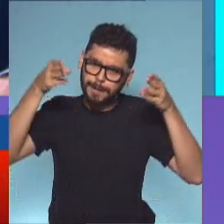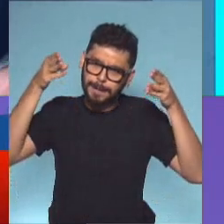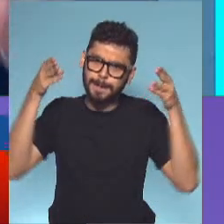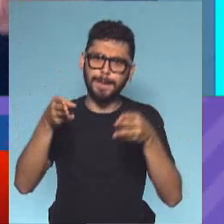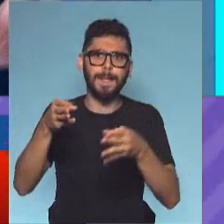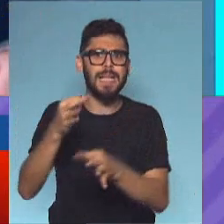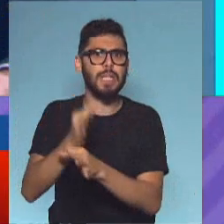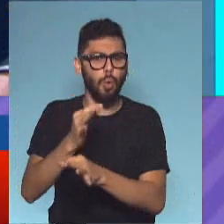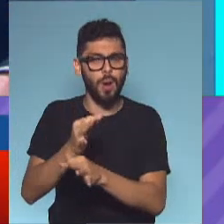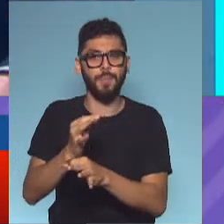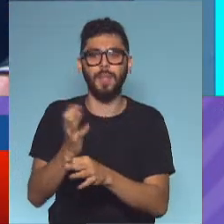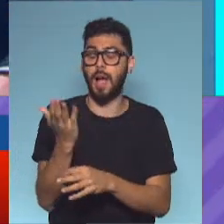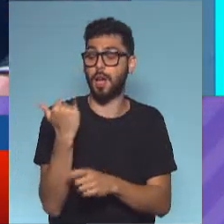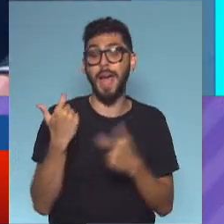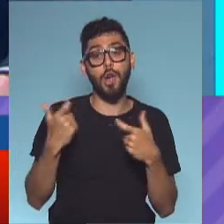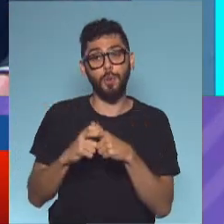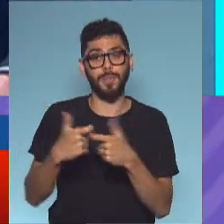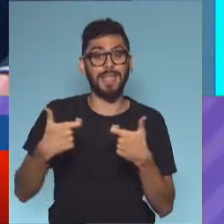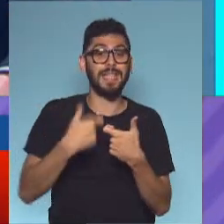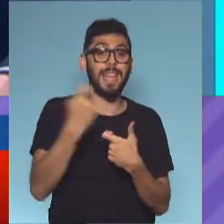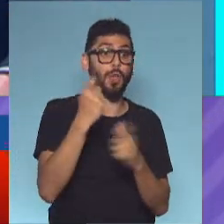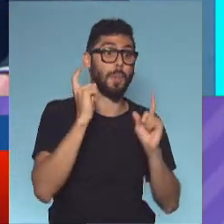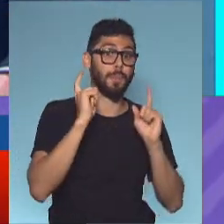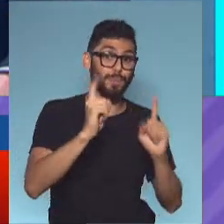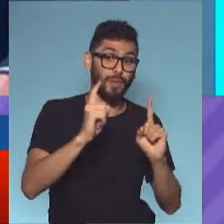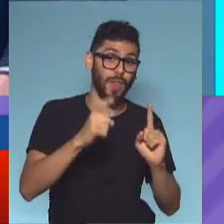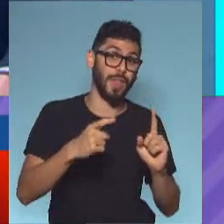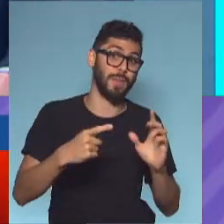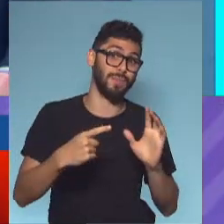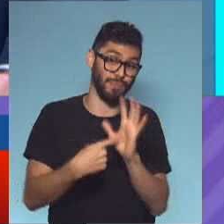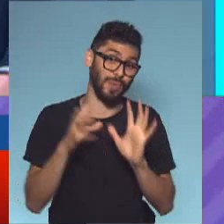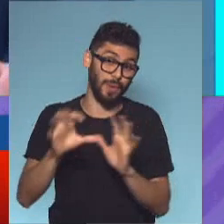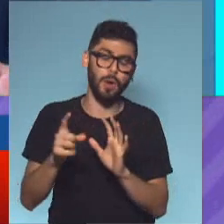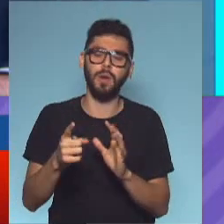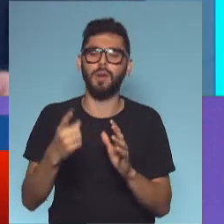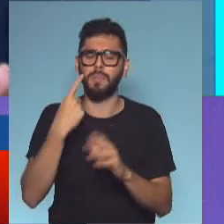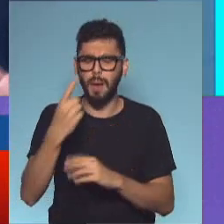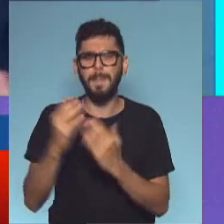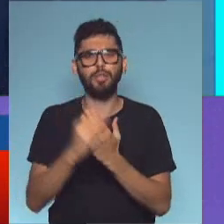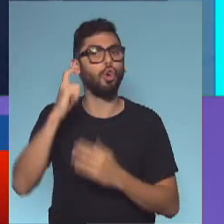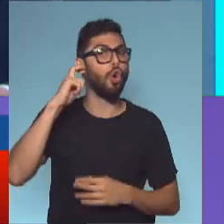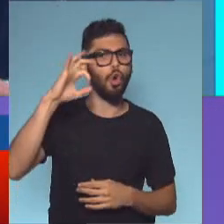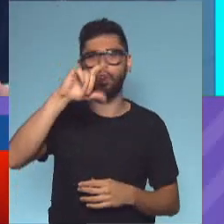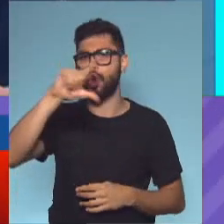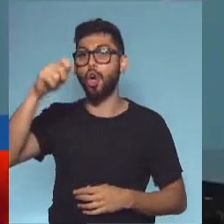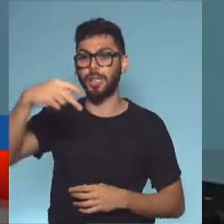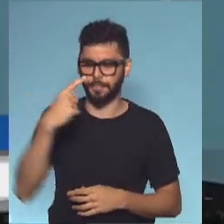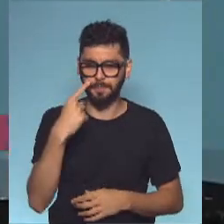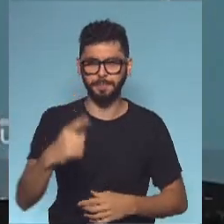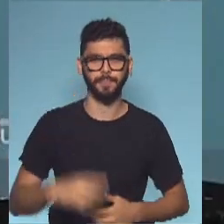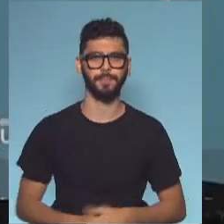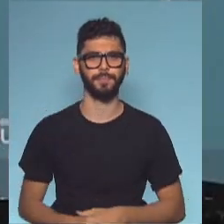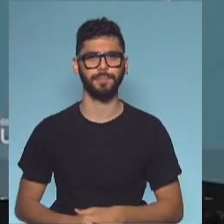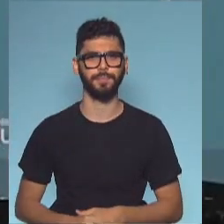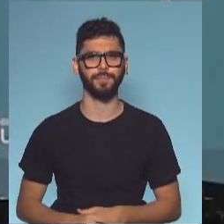el tema de las clases. Una reunión ayer con los sindicatos docentes de la provincia de Buenos Aires. Esto decía el ministro Goyán después de esa reunión.